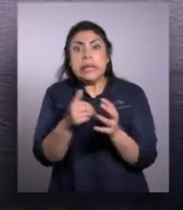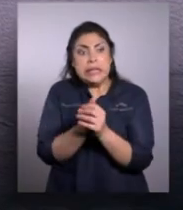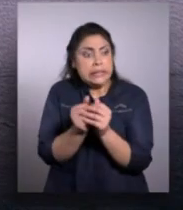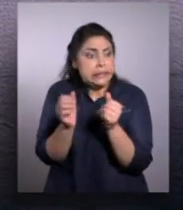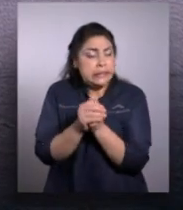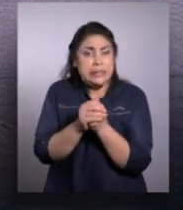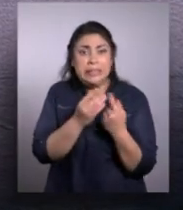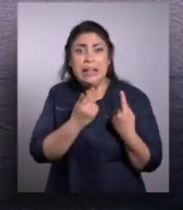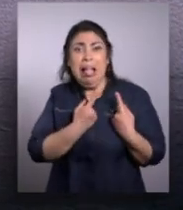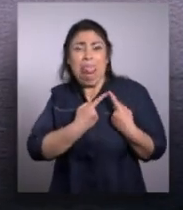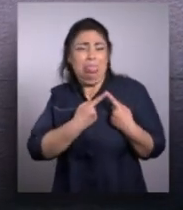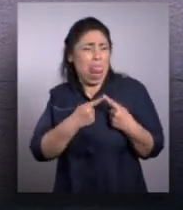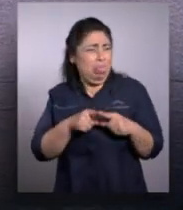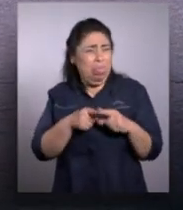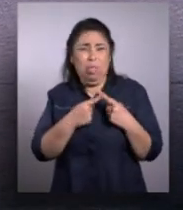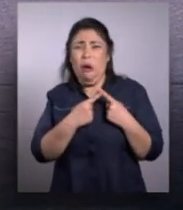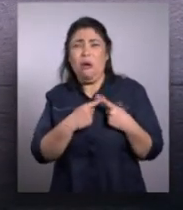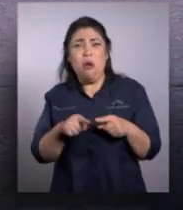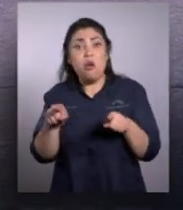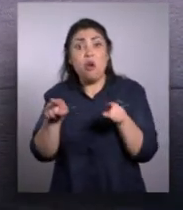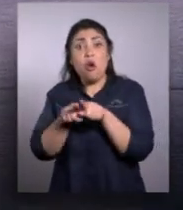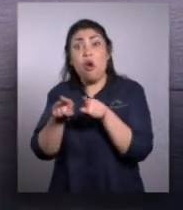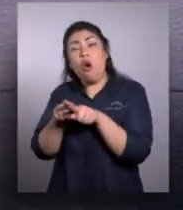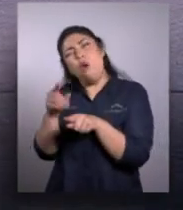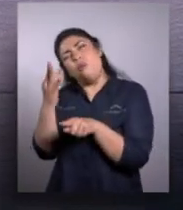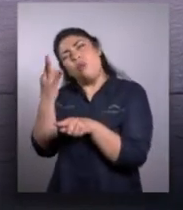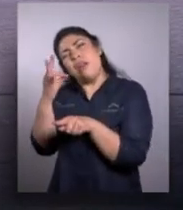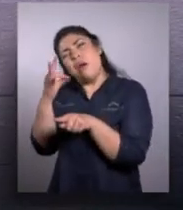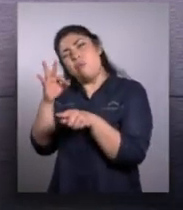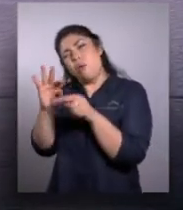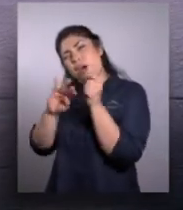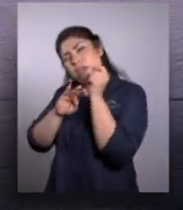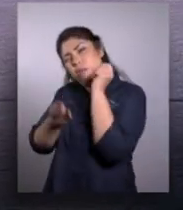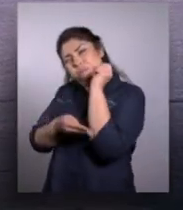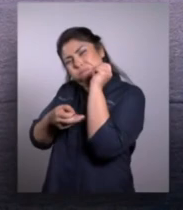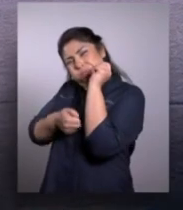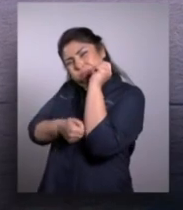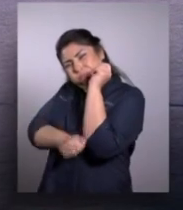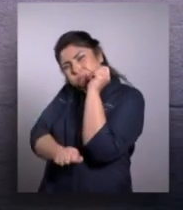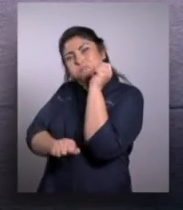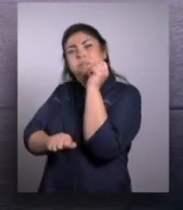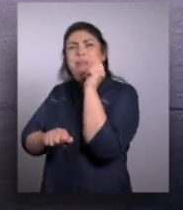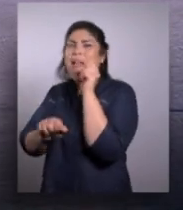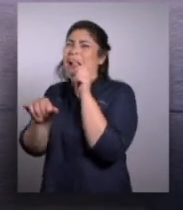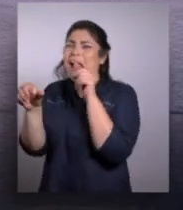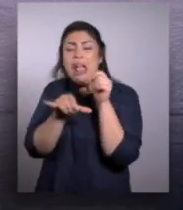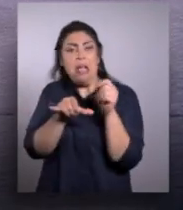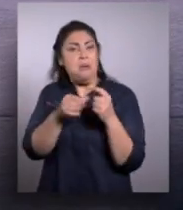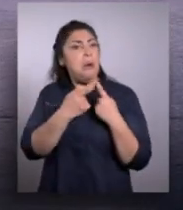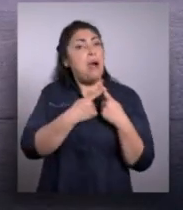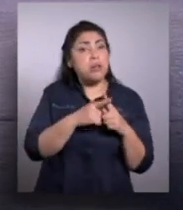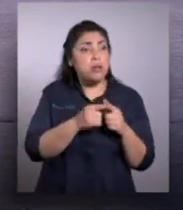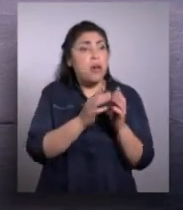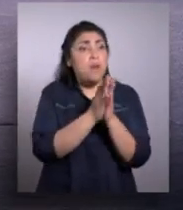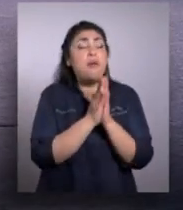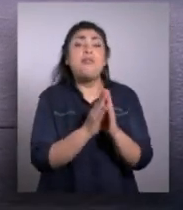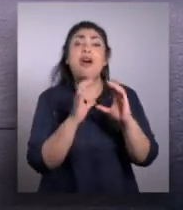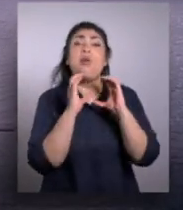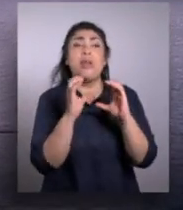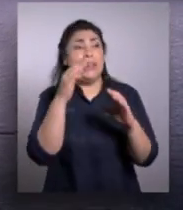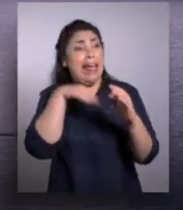dolor como de mujer que está de parto no salgas al campo ni andes por el camino porque